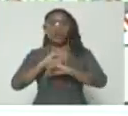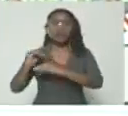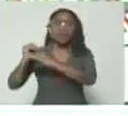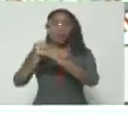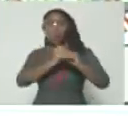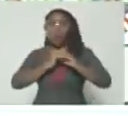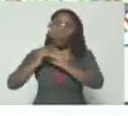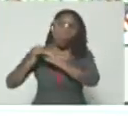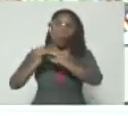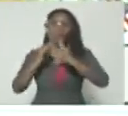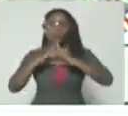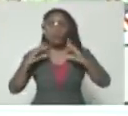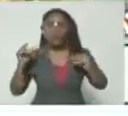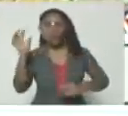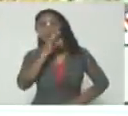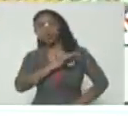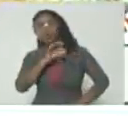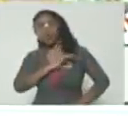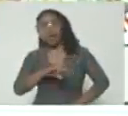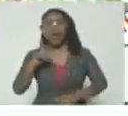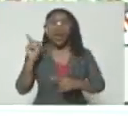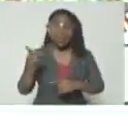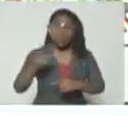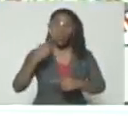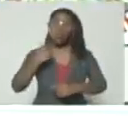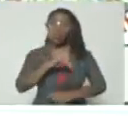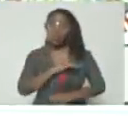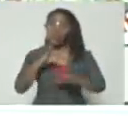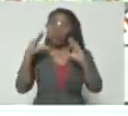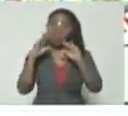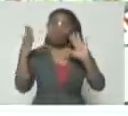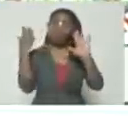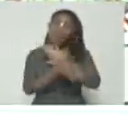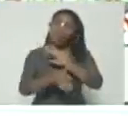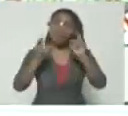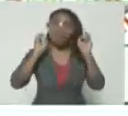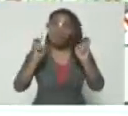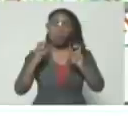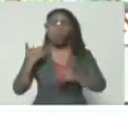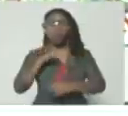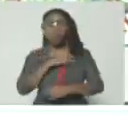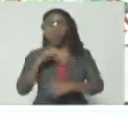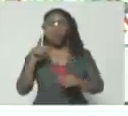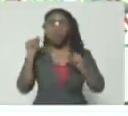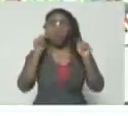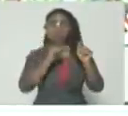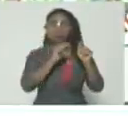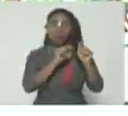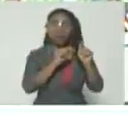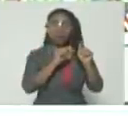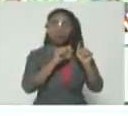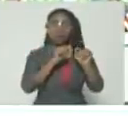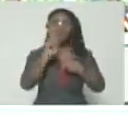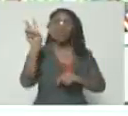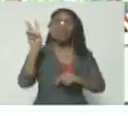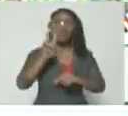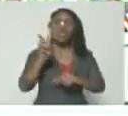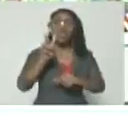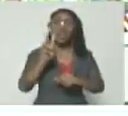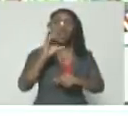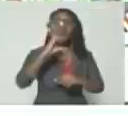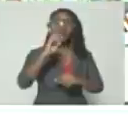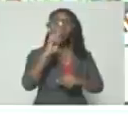la felicidad social. De eso es lo que estamos hablando. Y nos vamos de Villa de Cura,